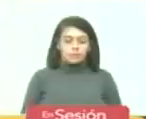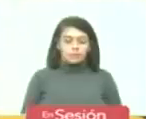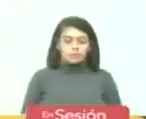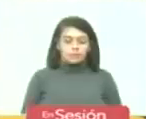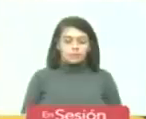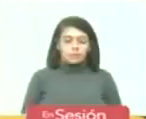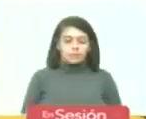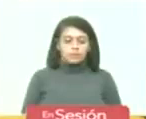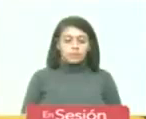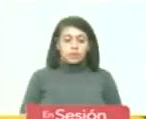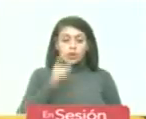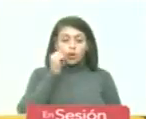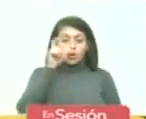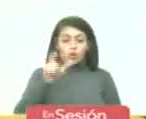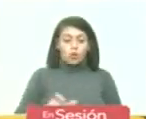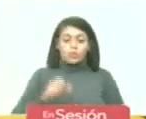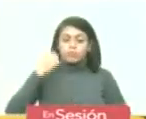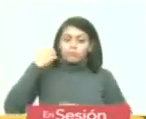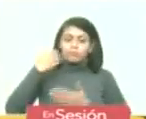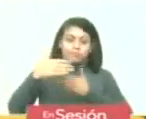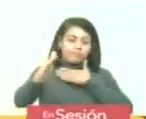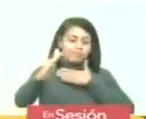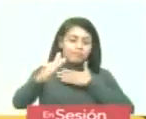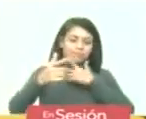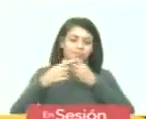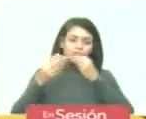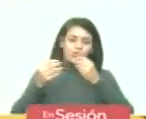A este caballo le dieron sabana.